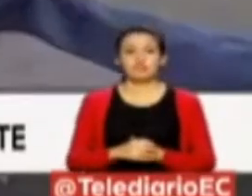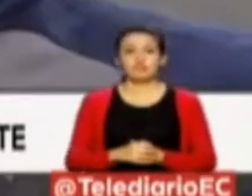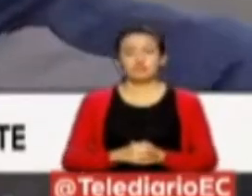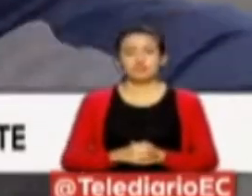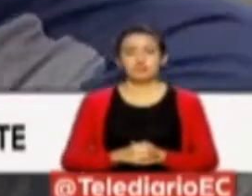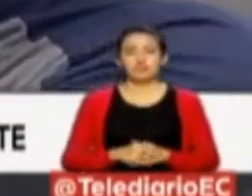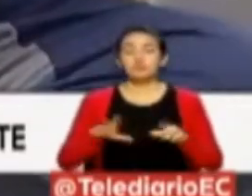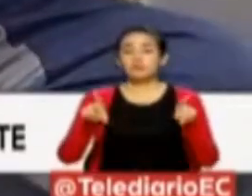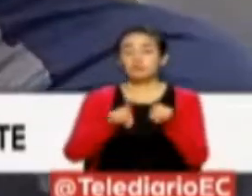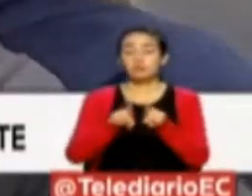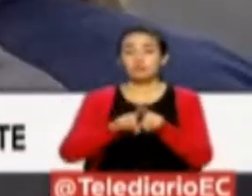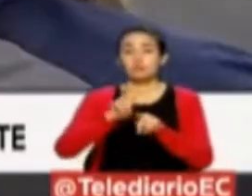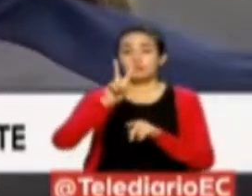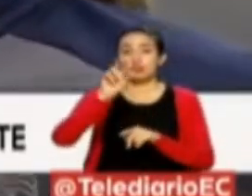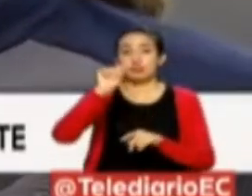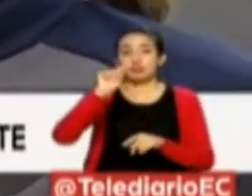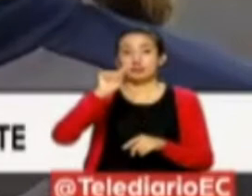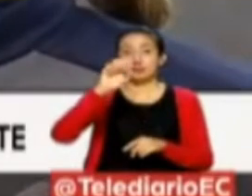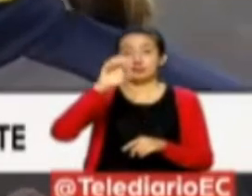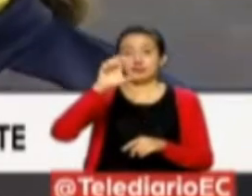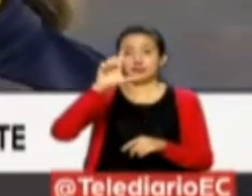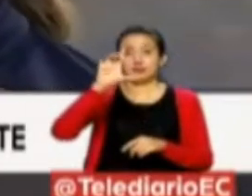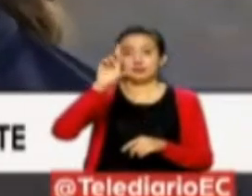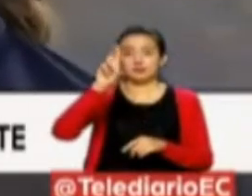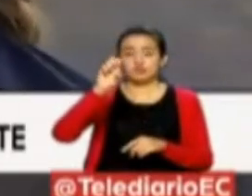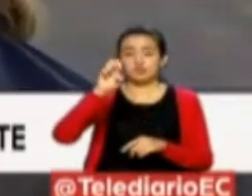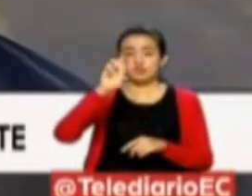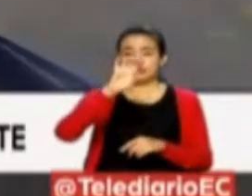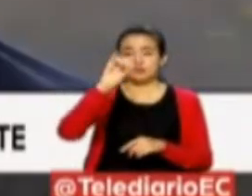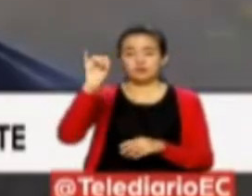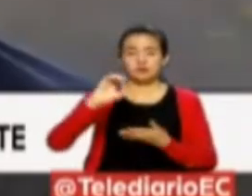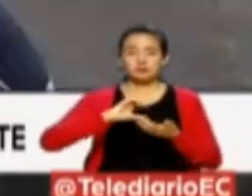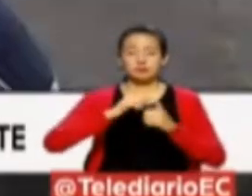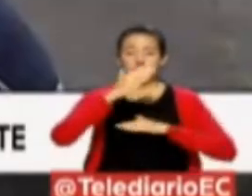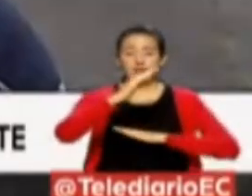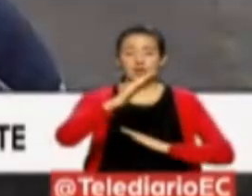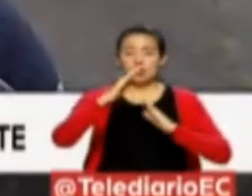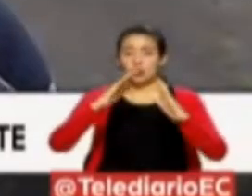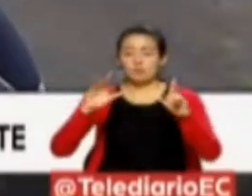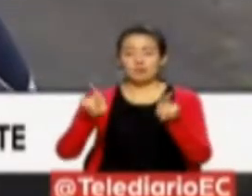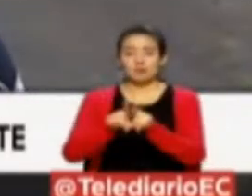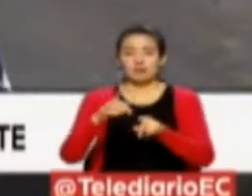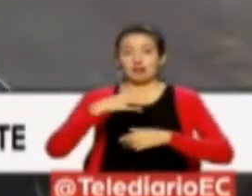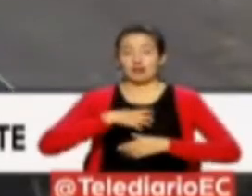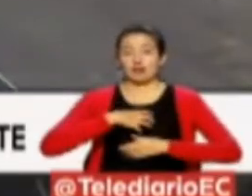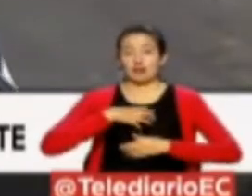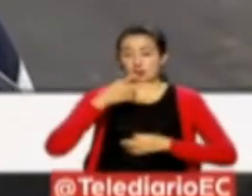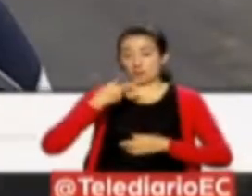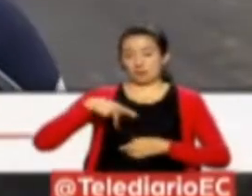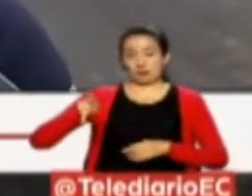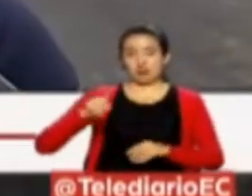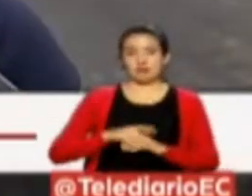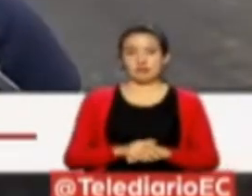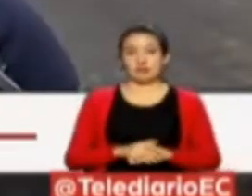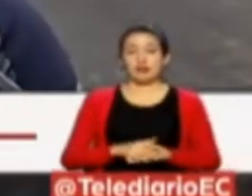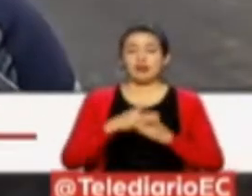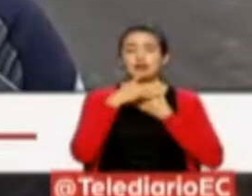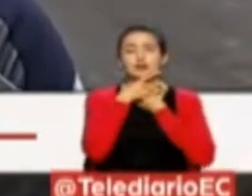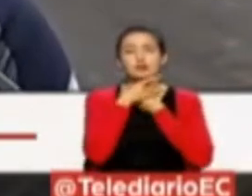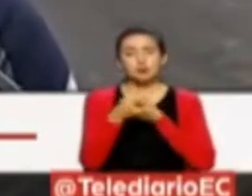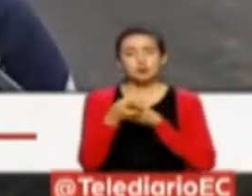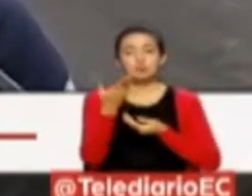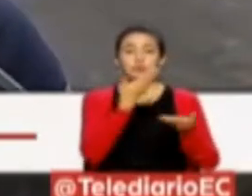al igual que valeria echeverry medallista de plata en la disciplina de karate y para nosotros es algo muy grato el poder